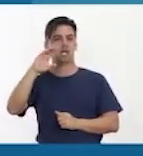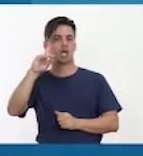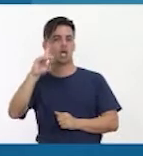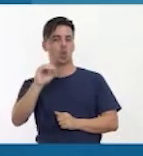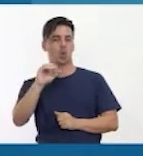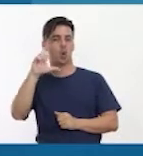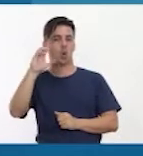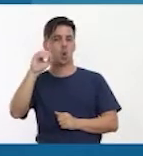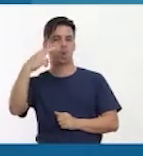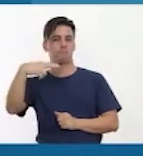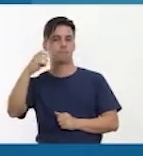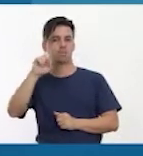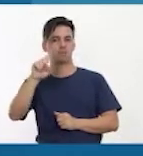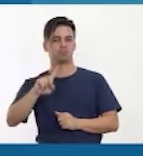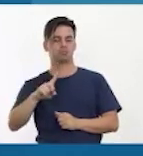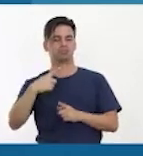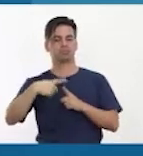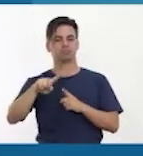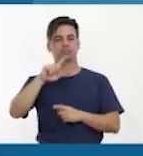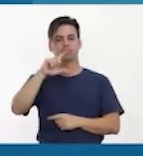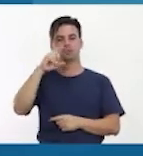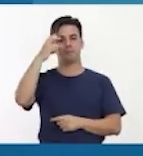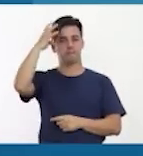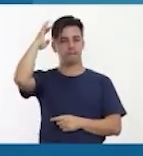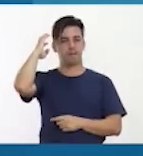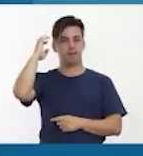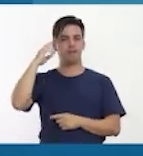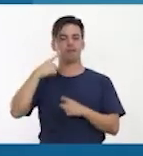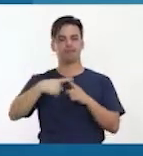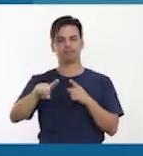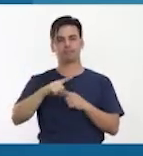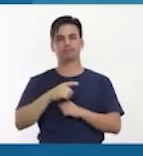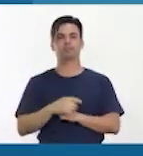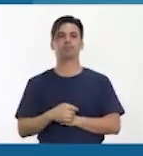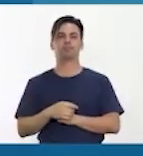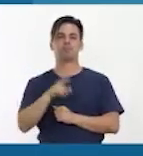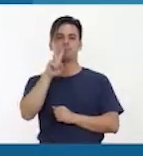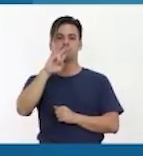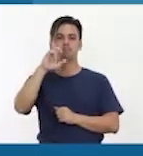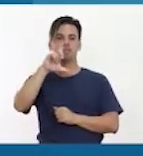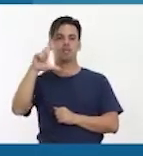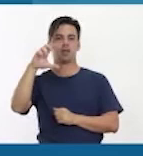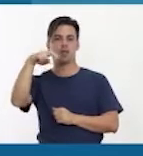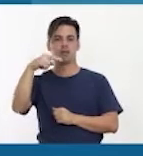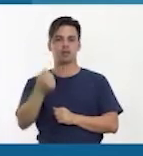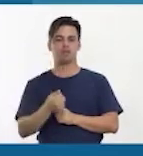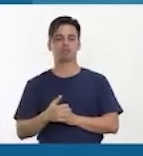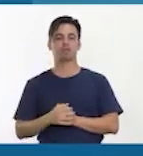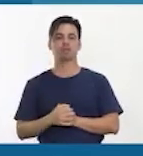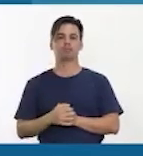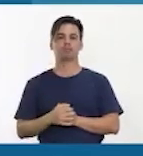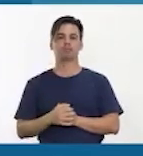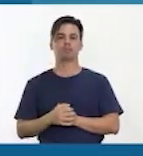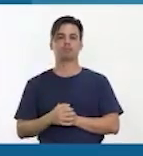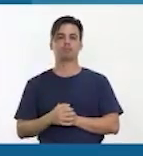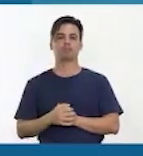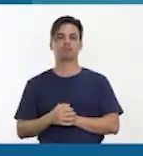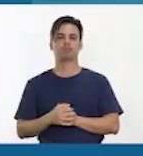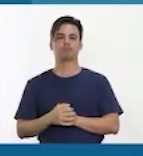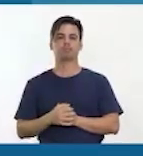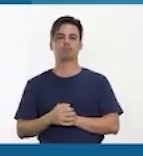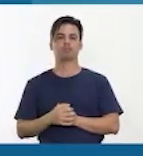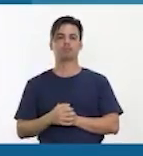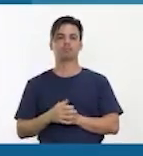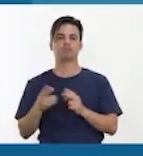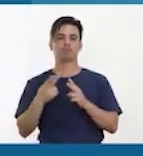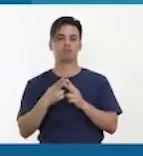Alfredo López, Carlos Baliño, Julio Antonio Mella y Rubén Martínez Villena. Para